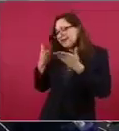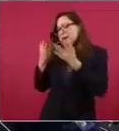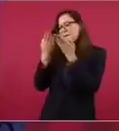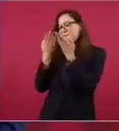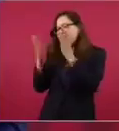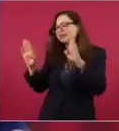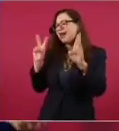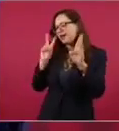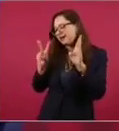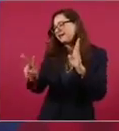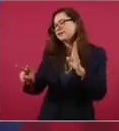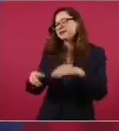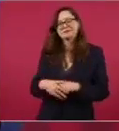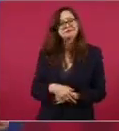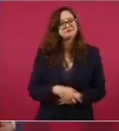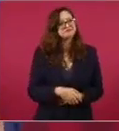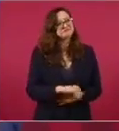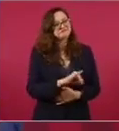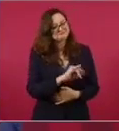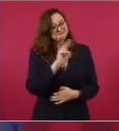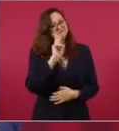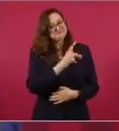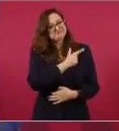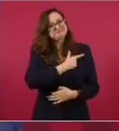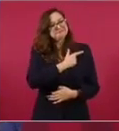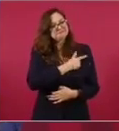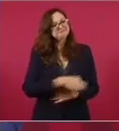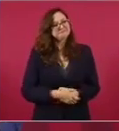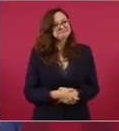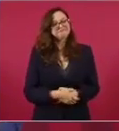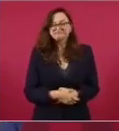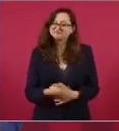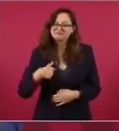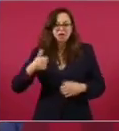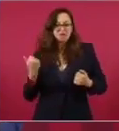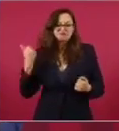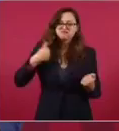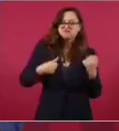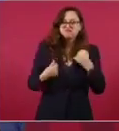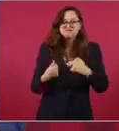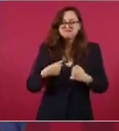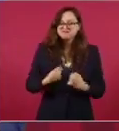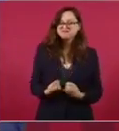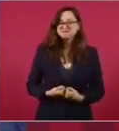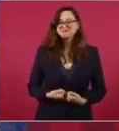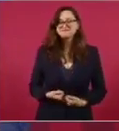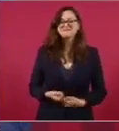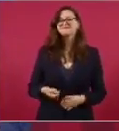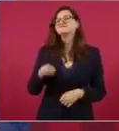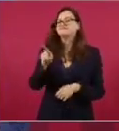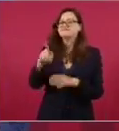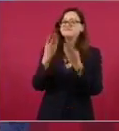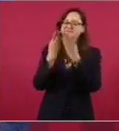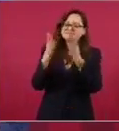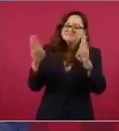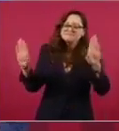Entonces me tuve que vestir de nuevo y salí.